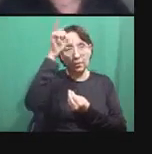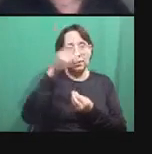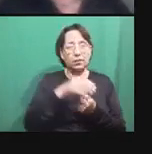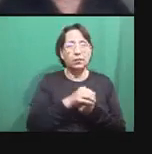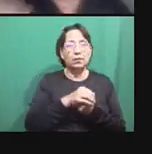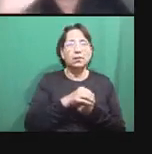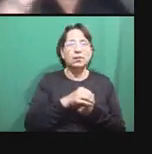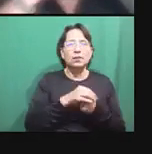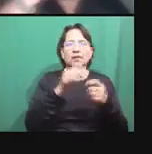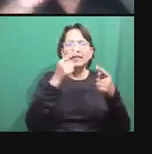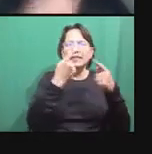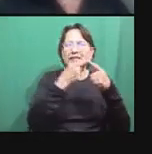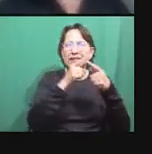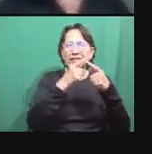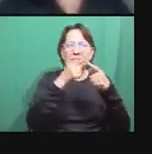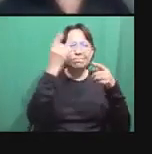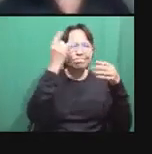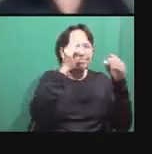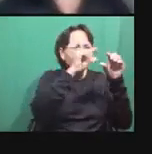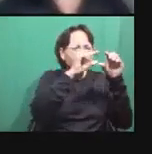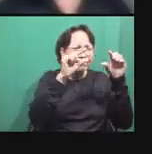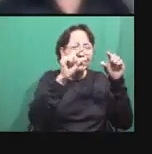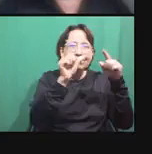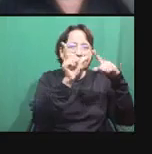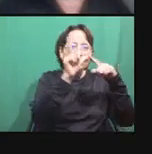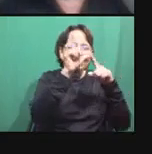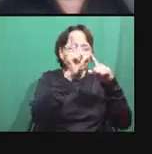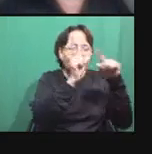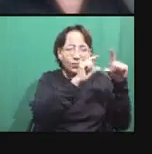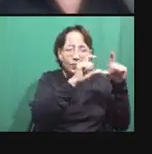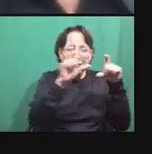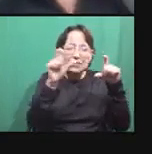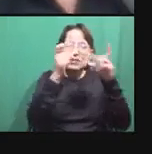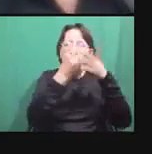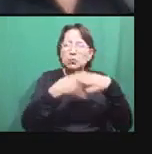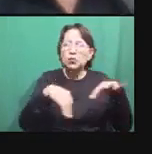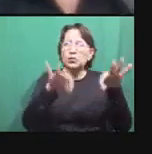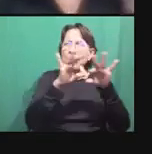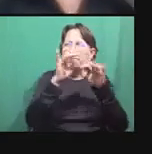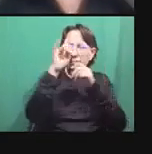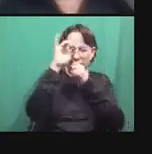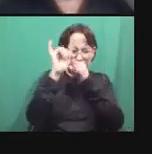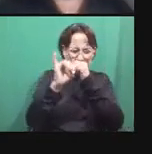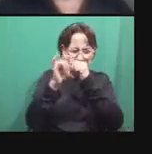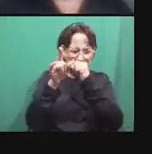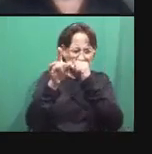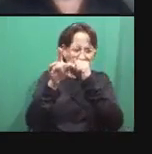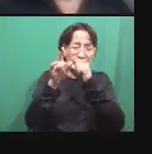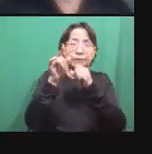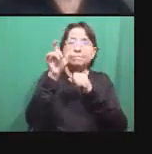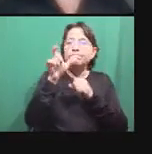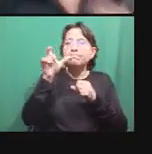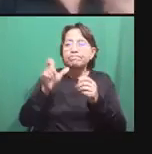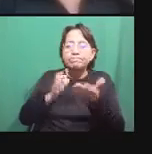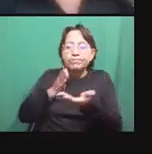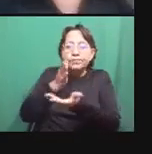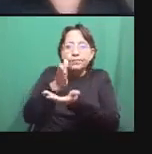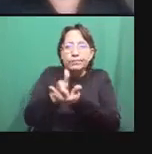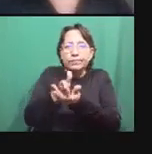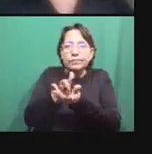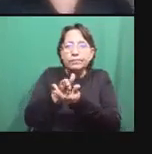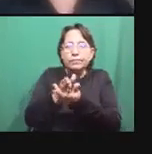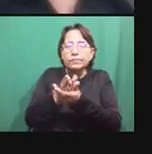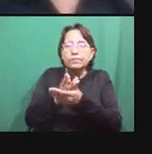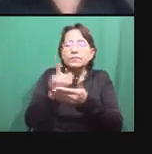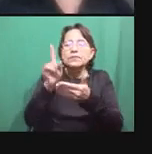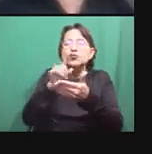unos periodos importantes, tal vez ferrería, me parece. Estas personas acuden hasta allí a imponer sus